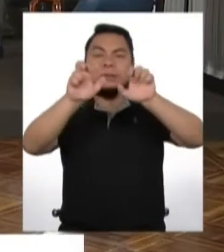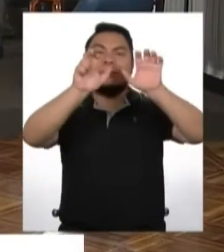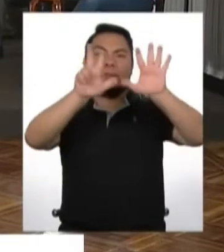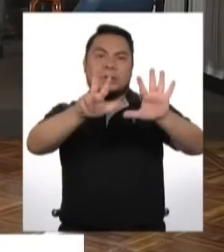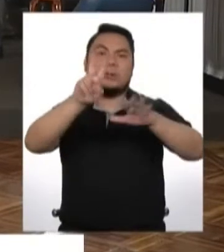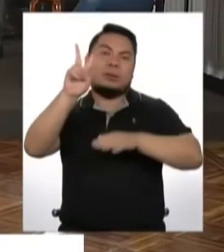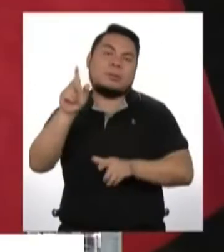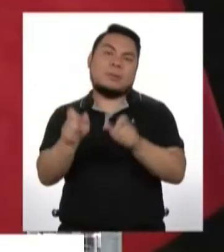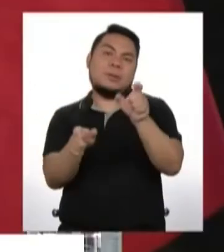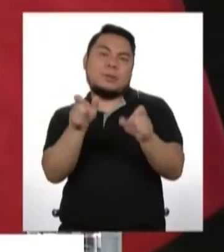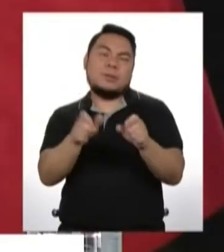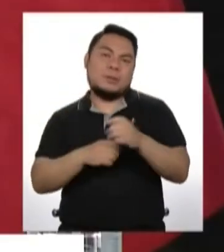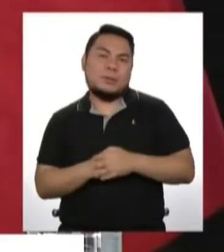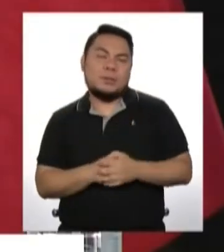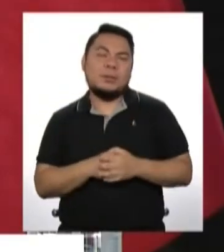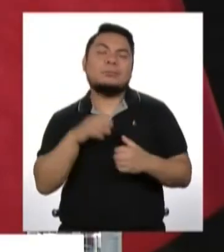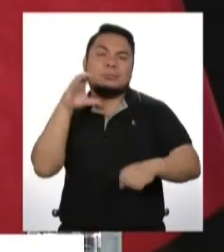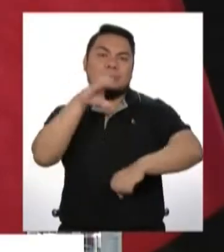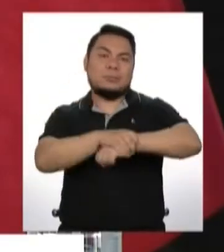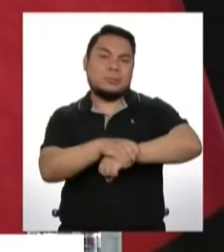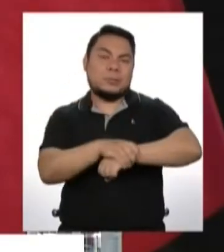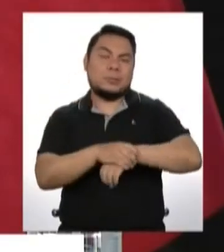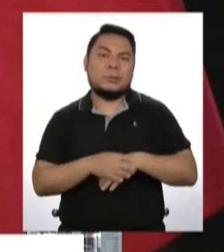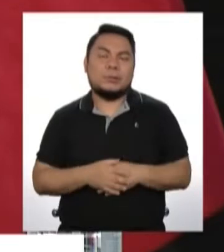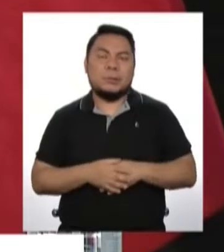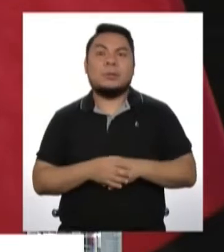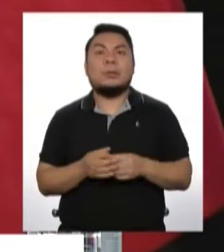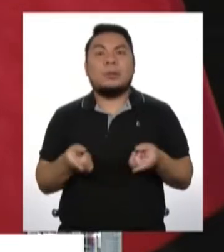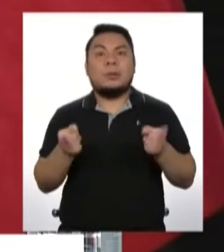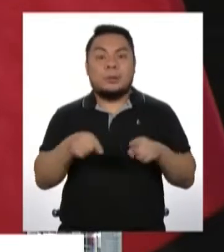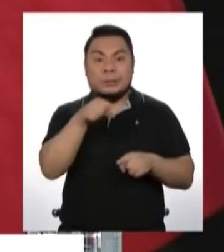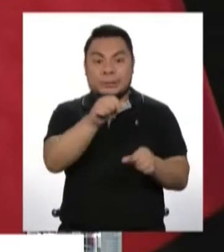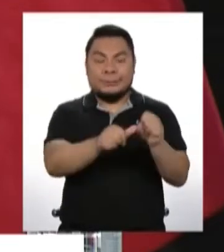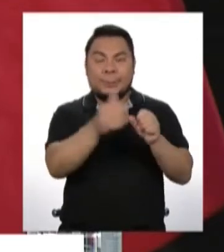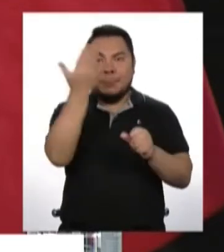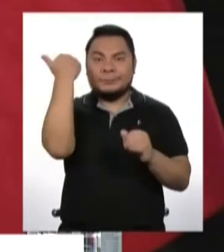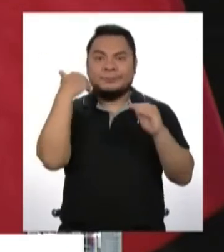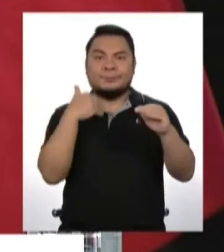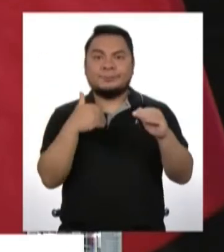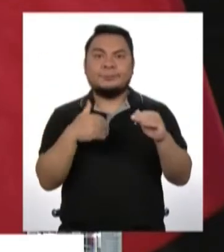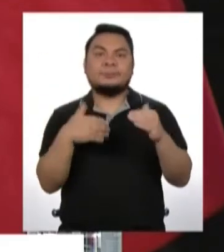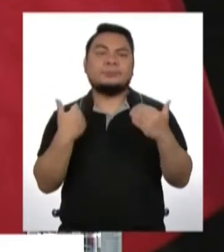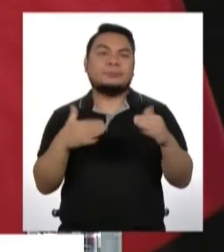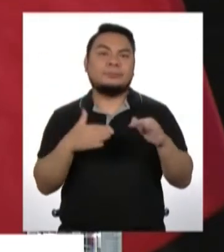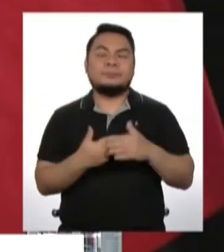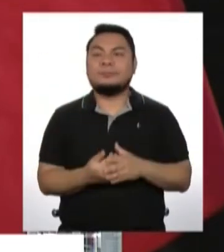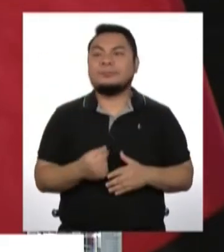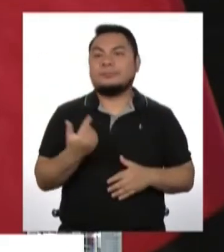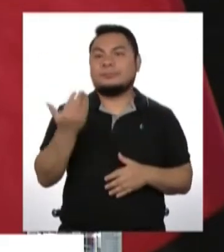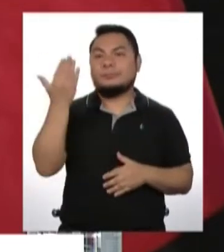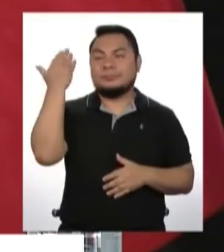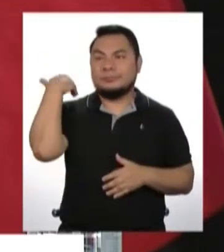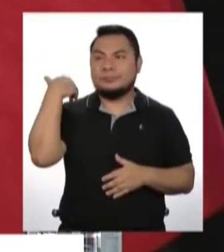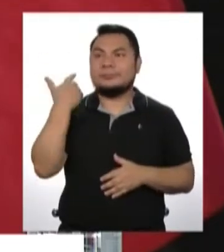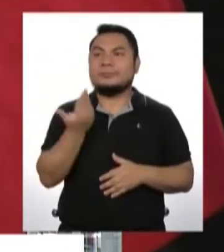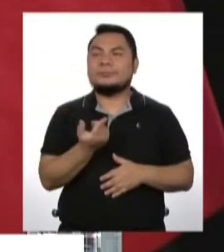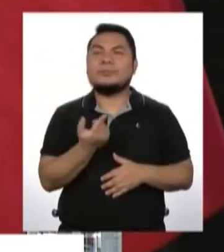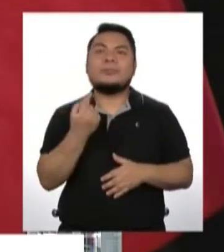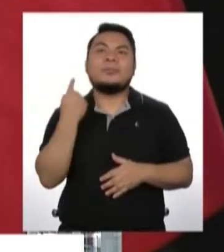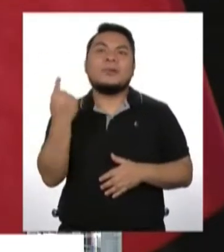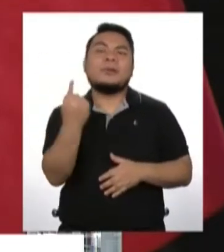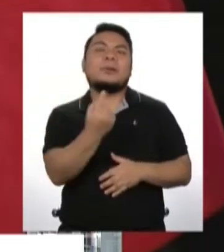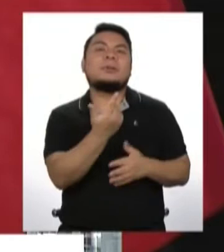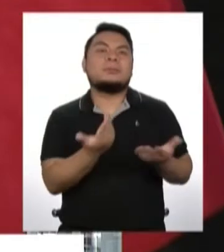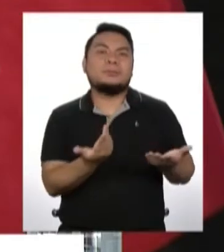882 personas detenidas cuando ese número era superado en días anteriores solamente en cada